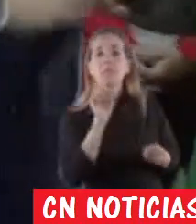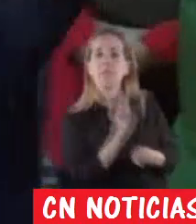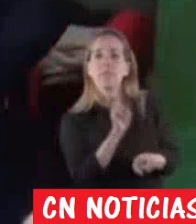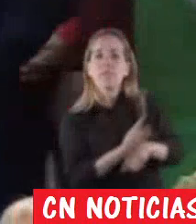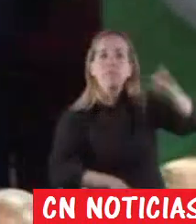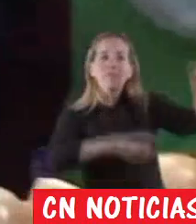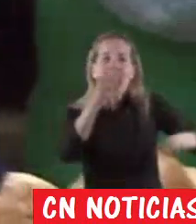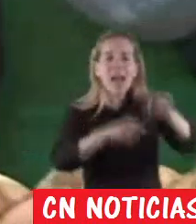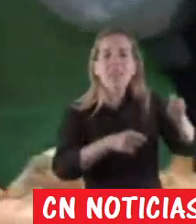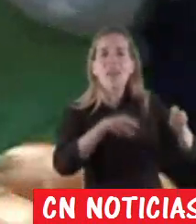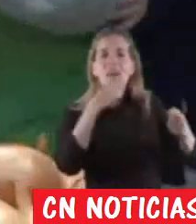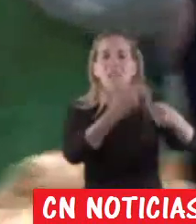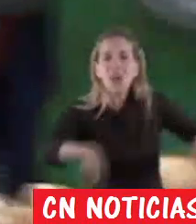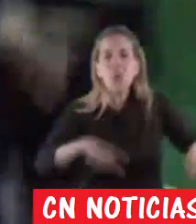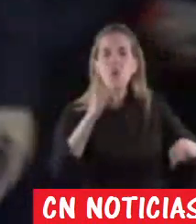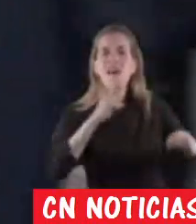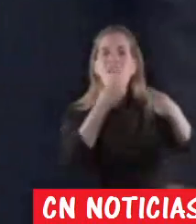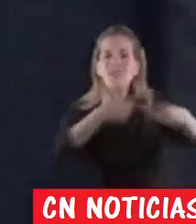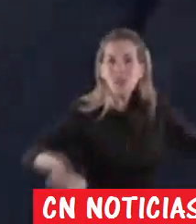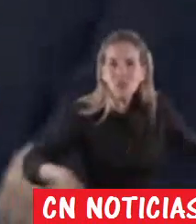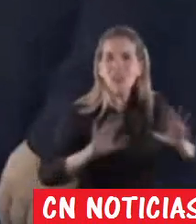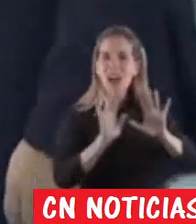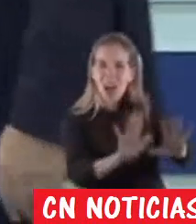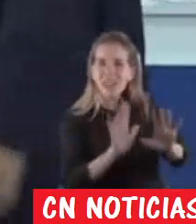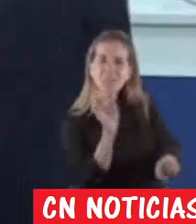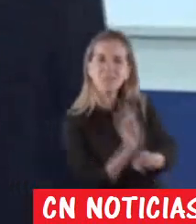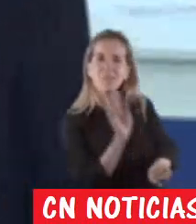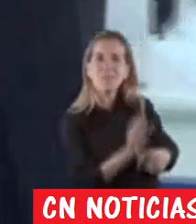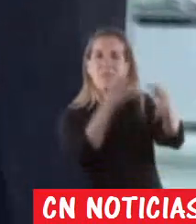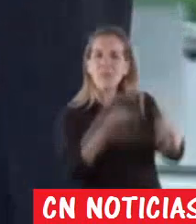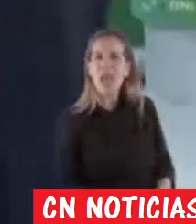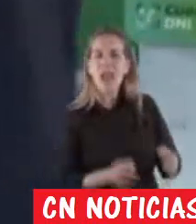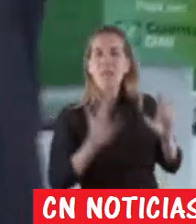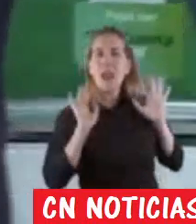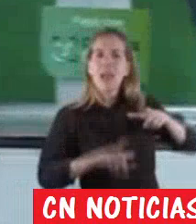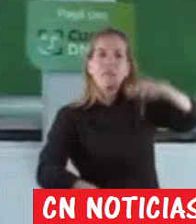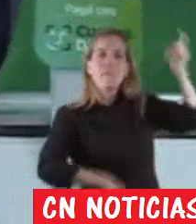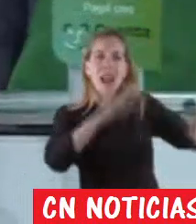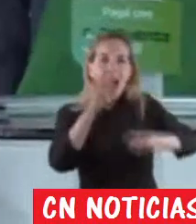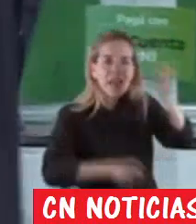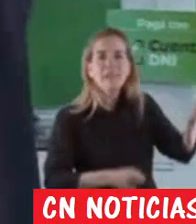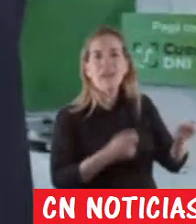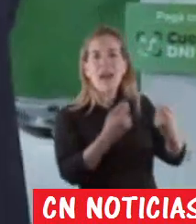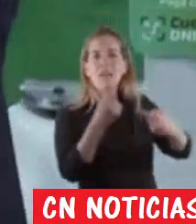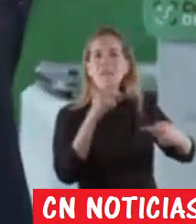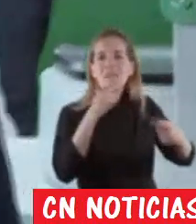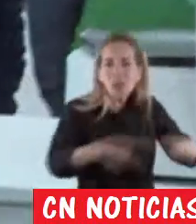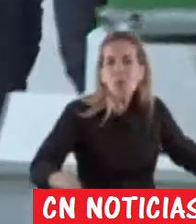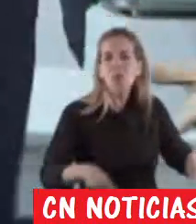cultivar, sino que evitaban la enfermedad de las plantas con productos